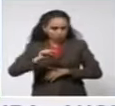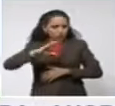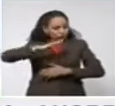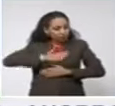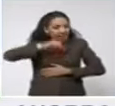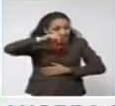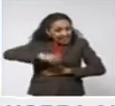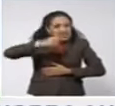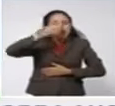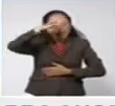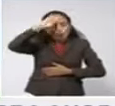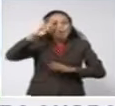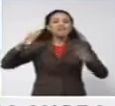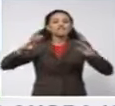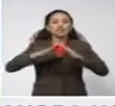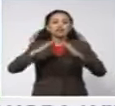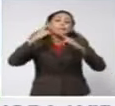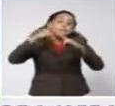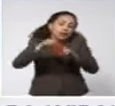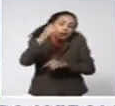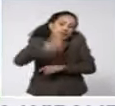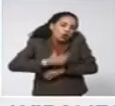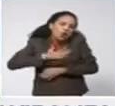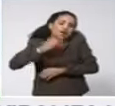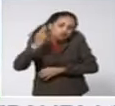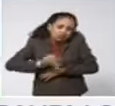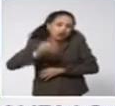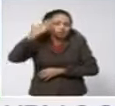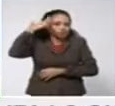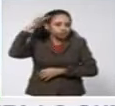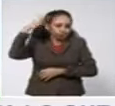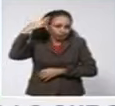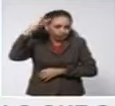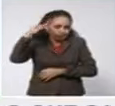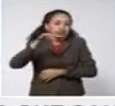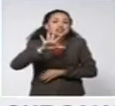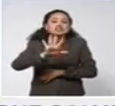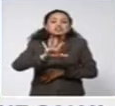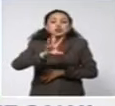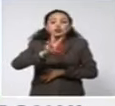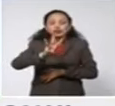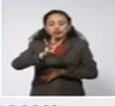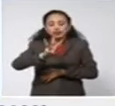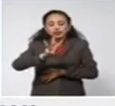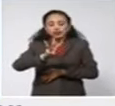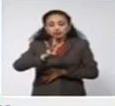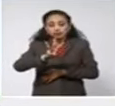son extranjeros, y 53